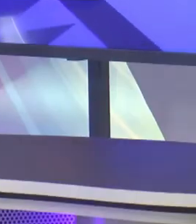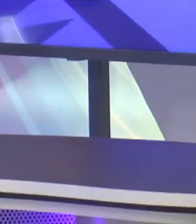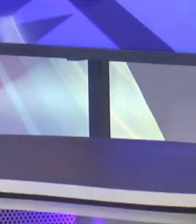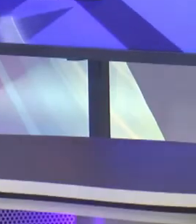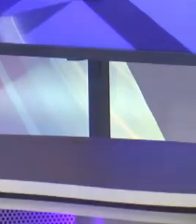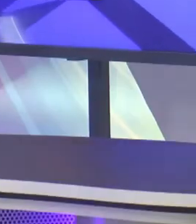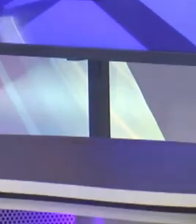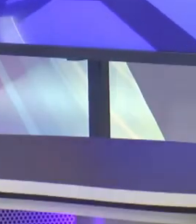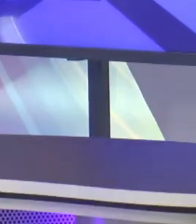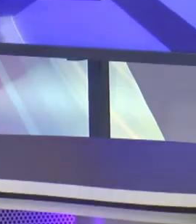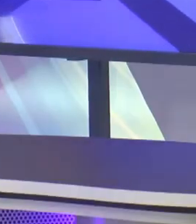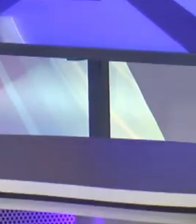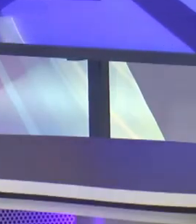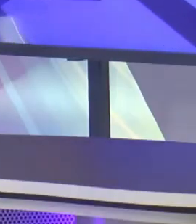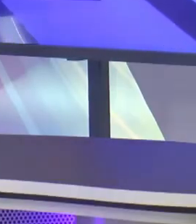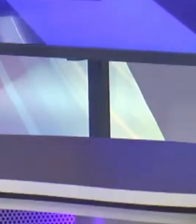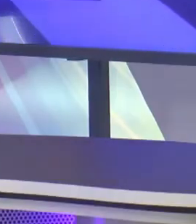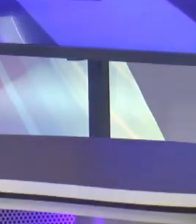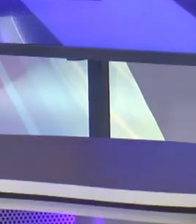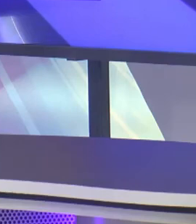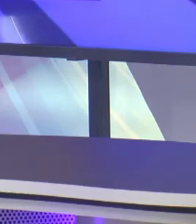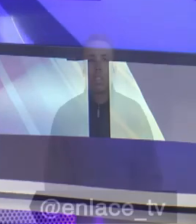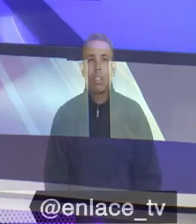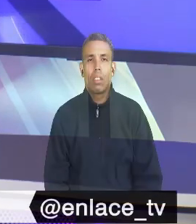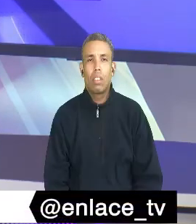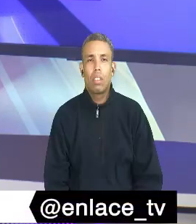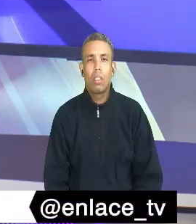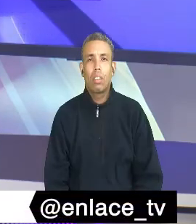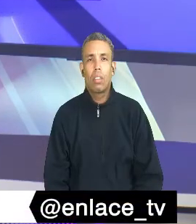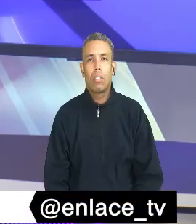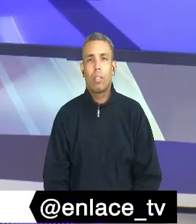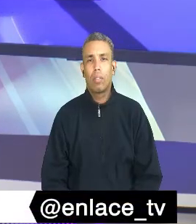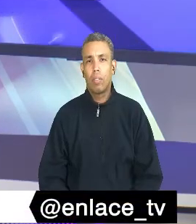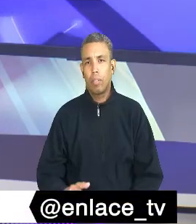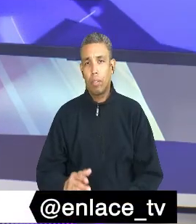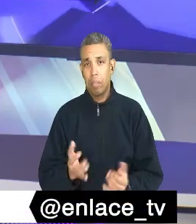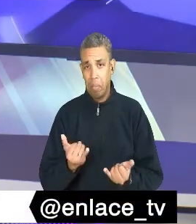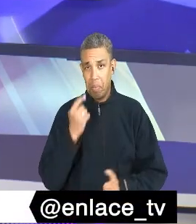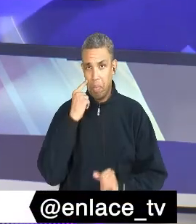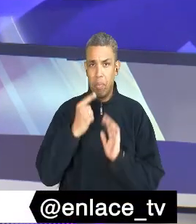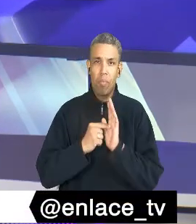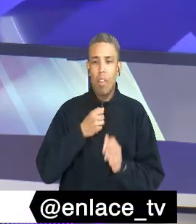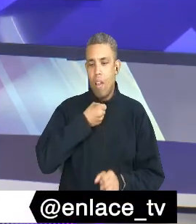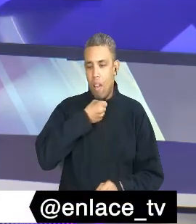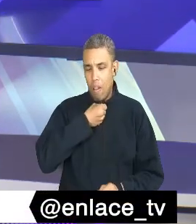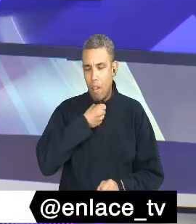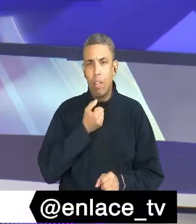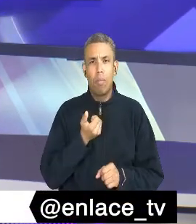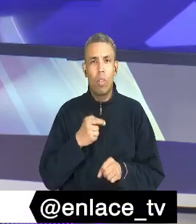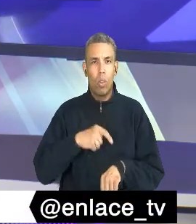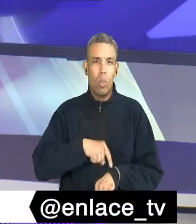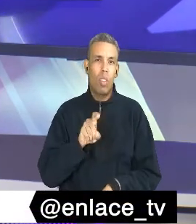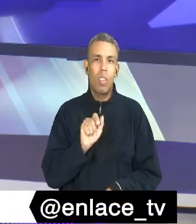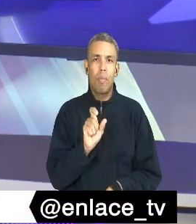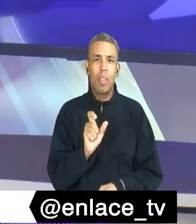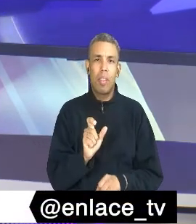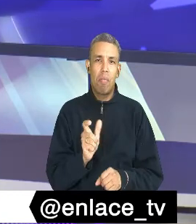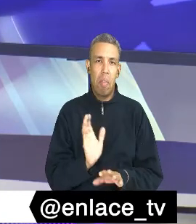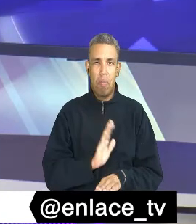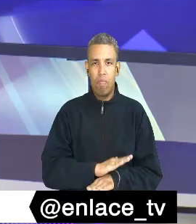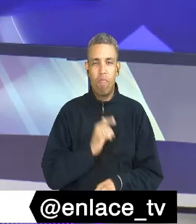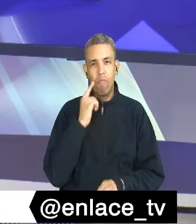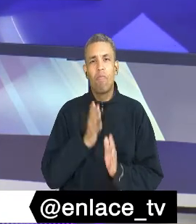Seis y 30 en punto de la tarde, muy buenas tardes, bienvenidos. Aquí empieza el noticiero que usted quiere ver el fin de semana para estar bien informados de lo